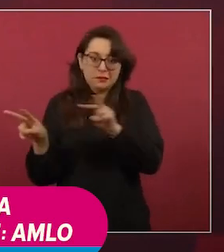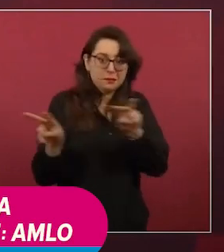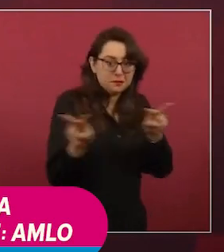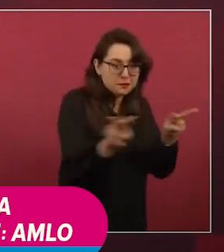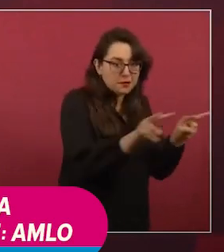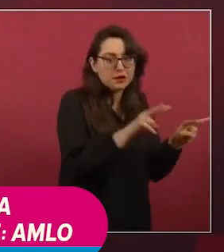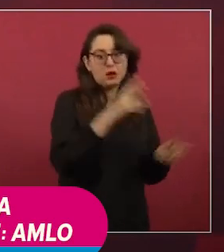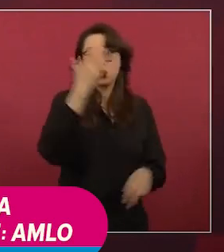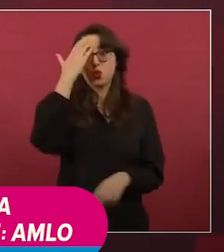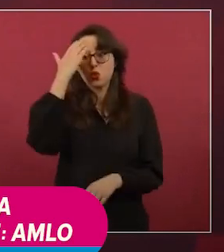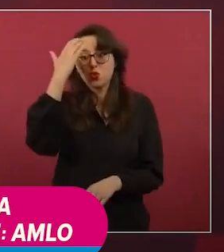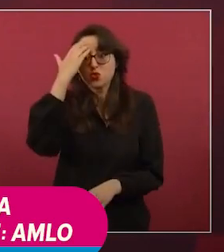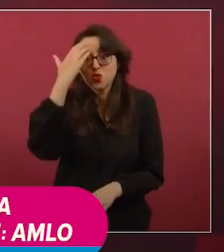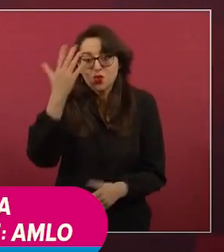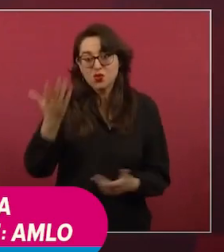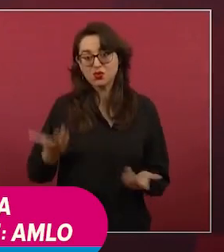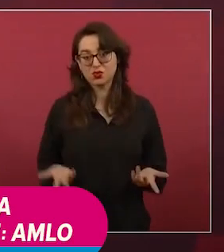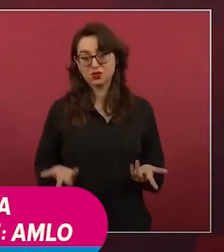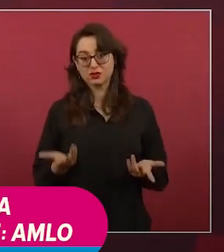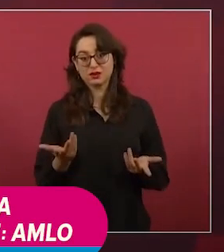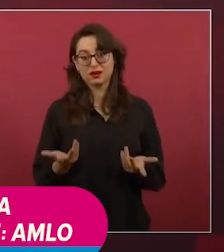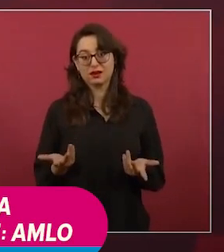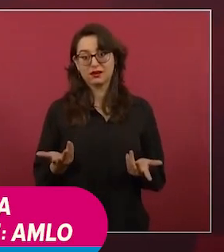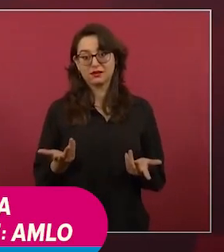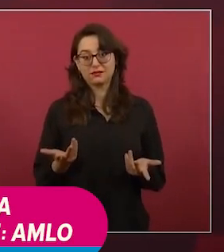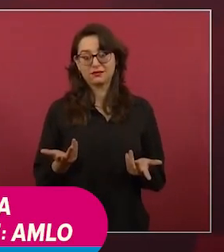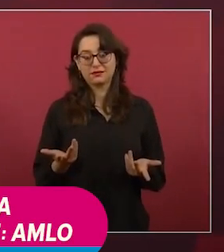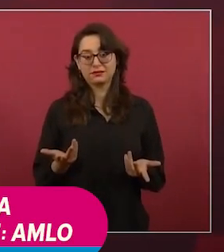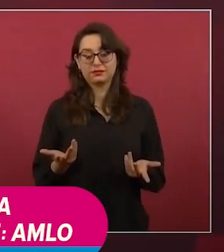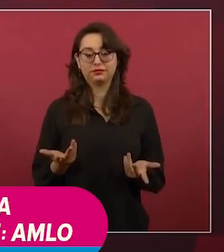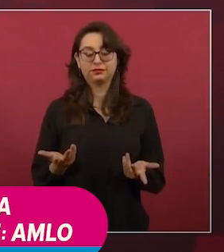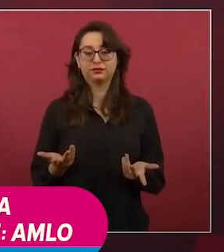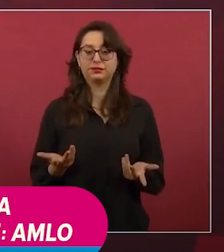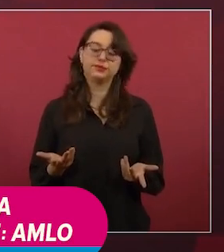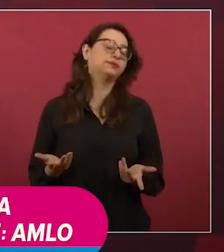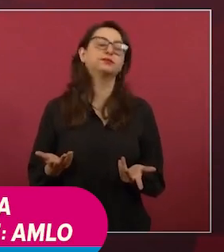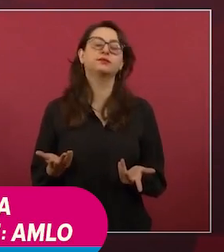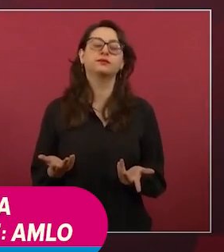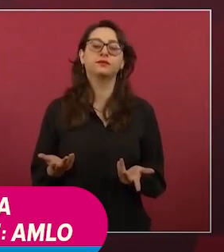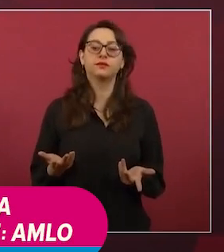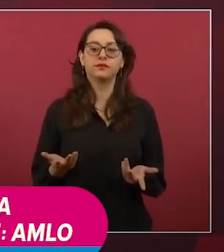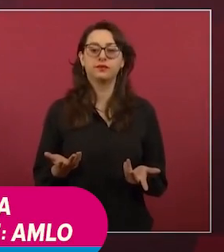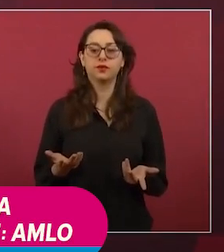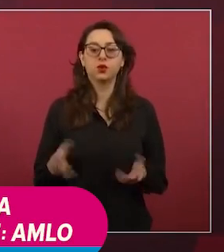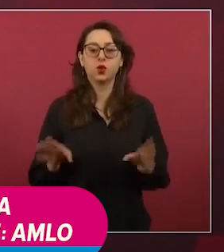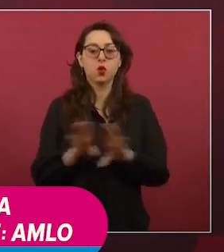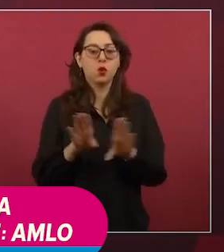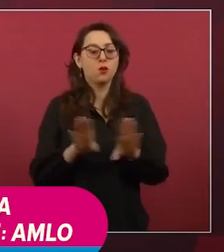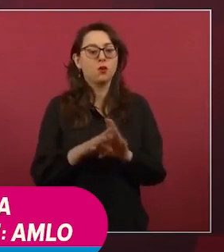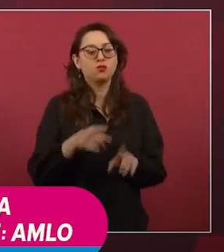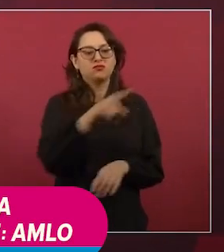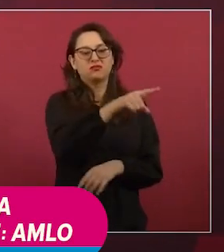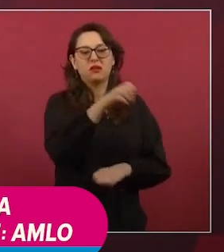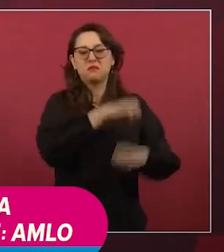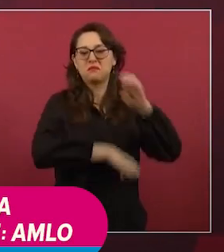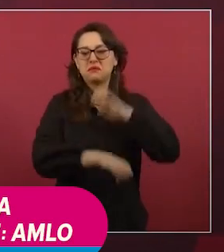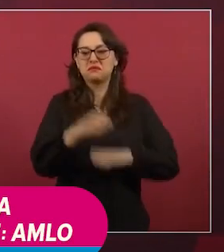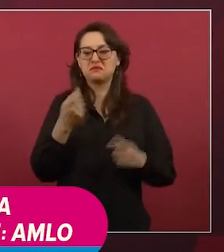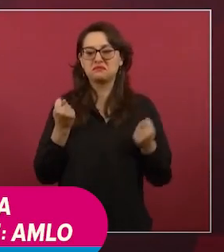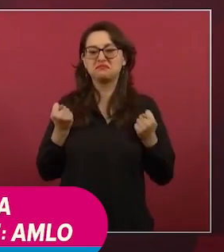el territorio, que conocieran la destrucción,